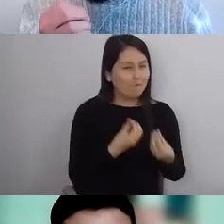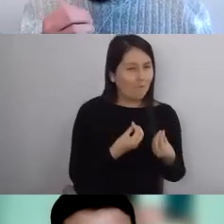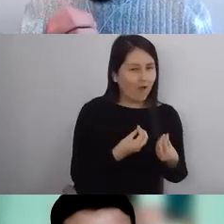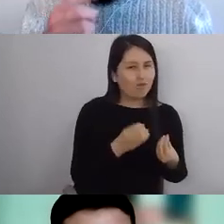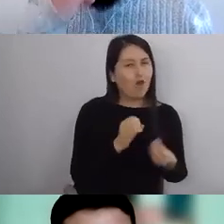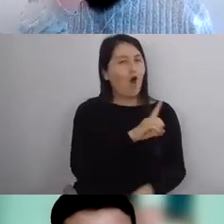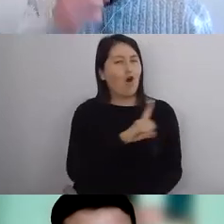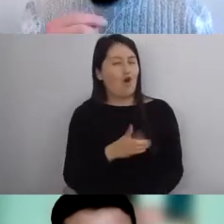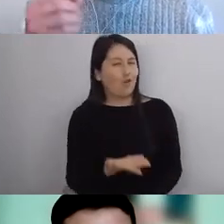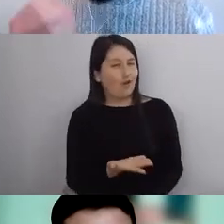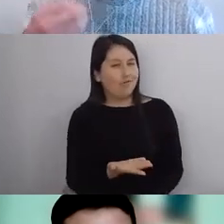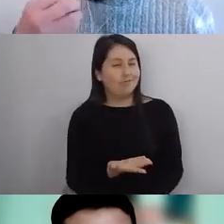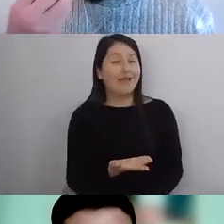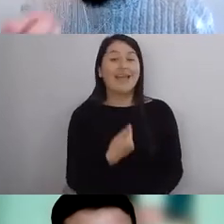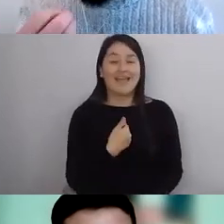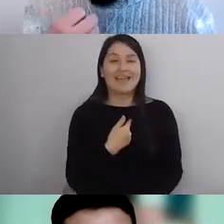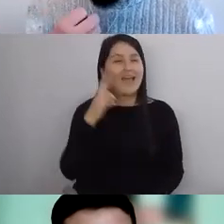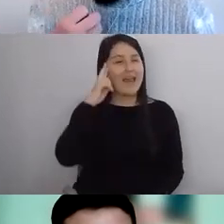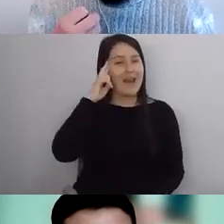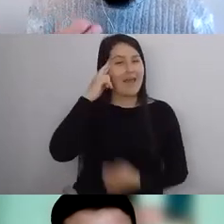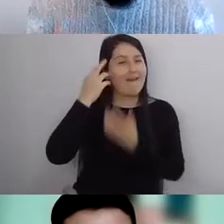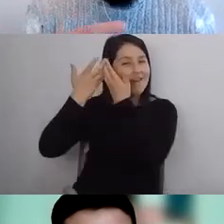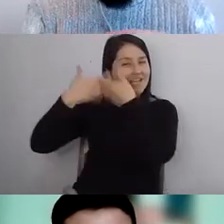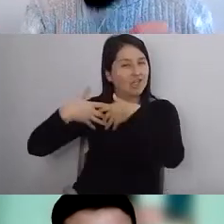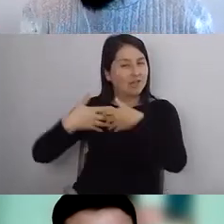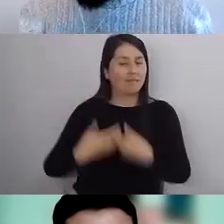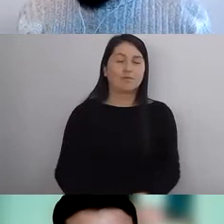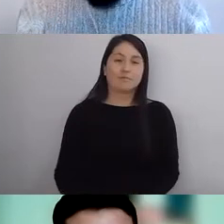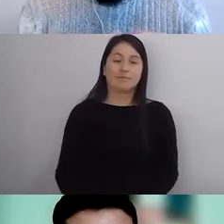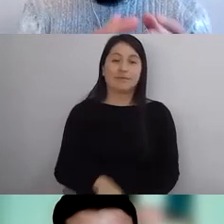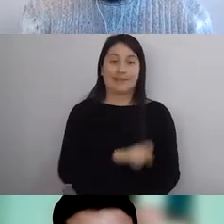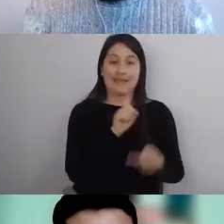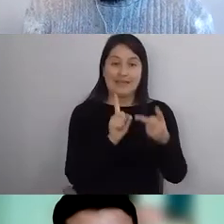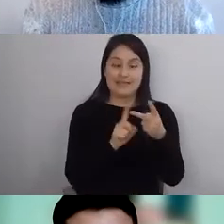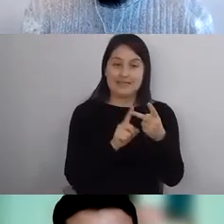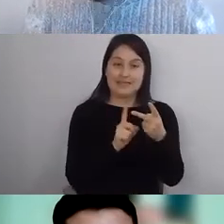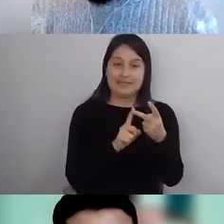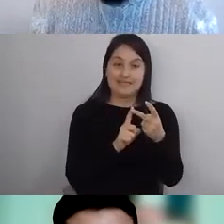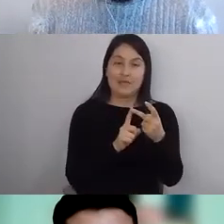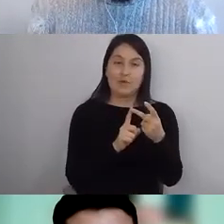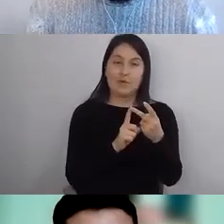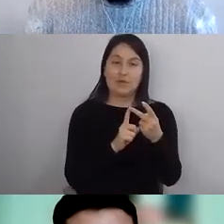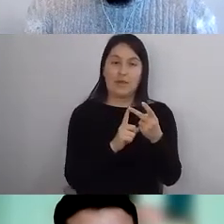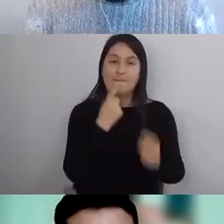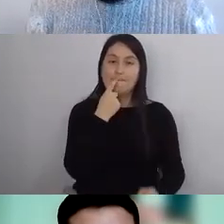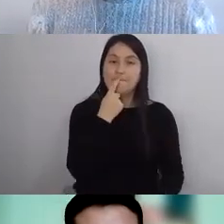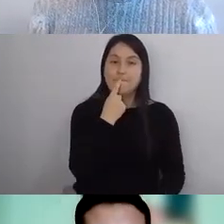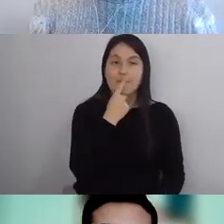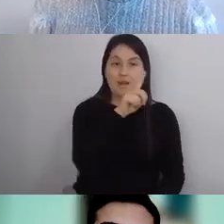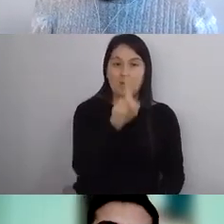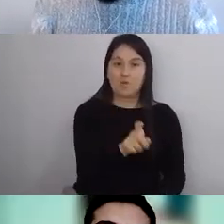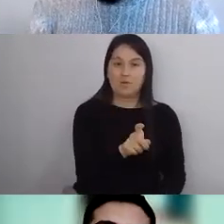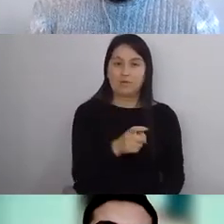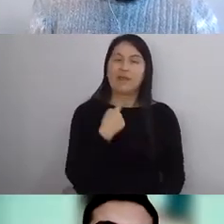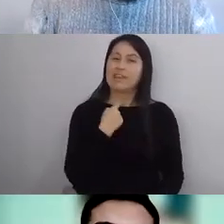Cuestionémonos, ¿ya? Esta es la invitación. Reflexionemos con nosotros mismos. Segunda recomendación. Pregúntate, ¿de qué me